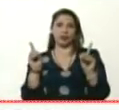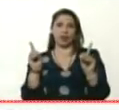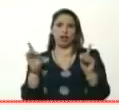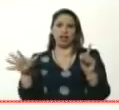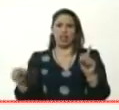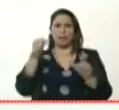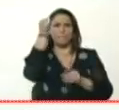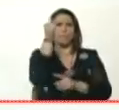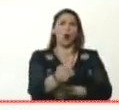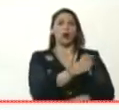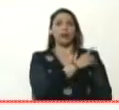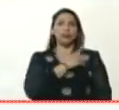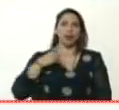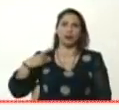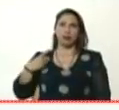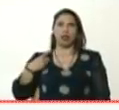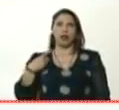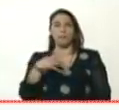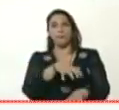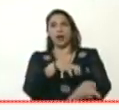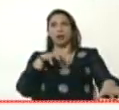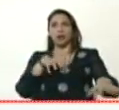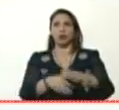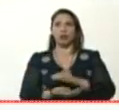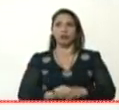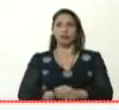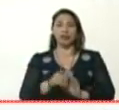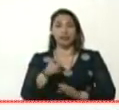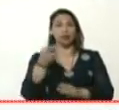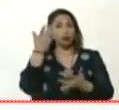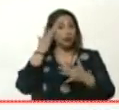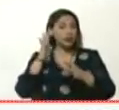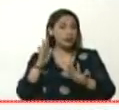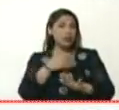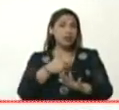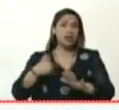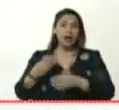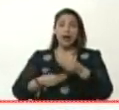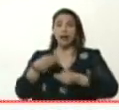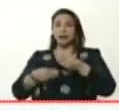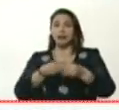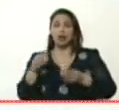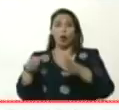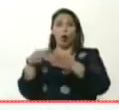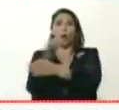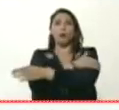sus deseos a la mayoría. Y eso es lo que pretende la derecha en Venezuela.